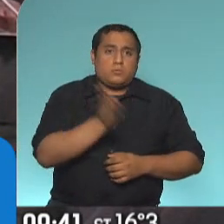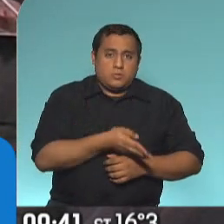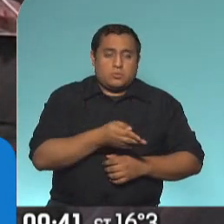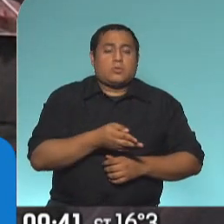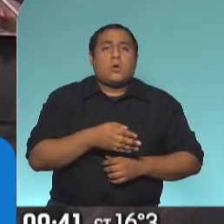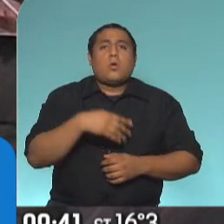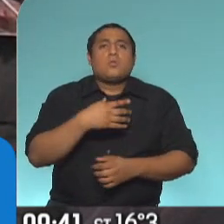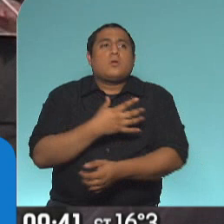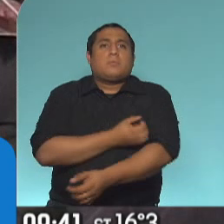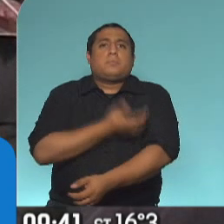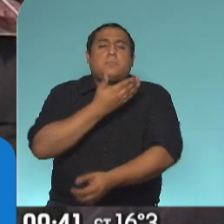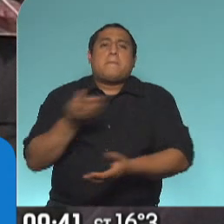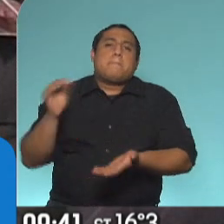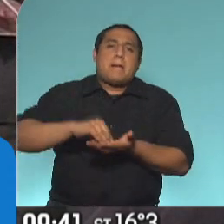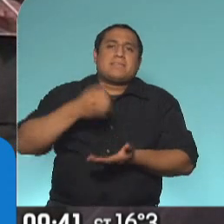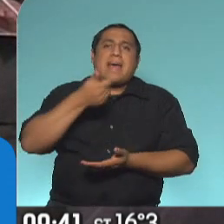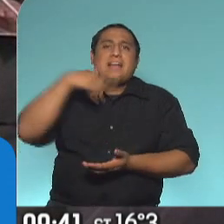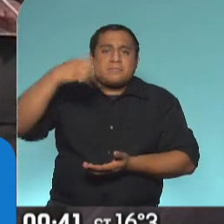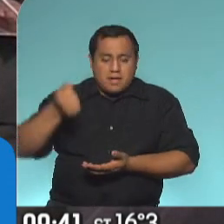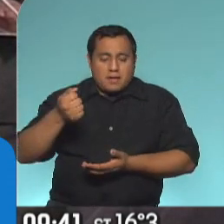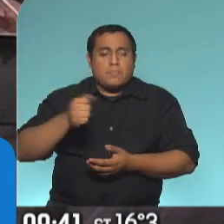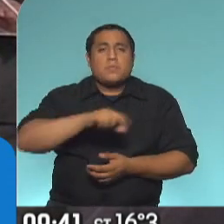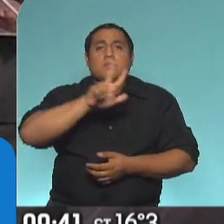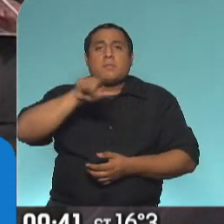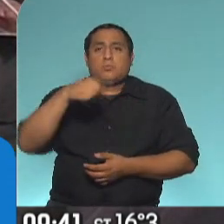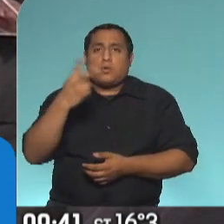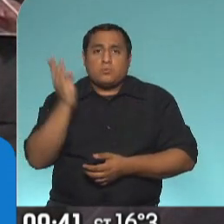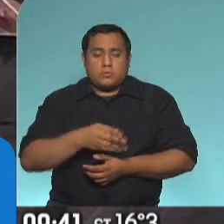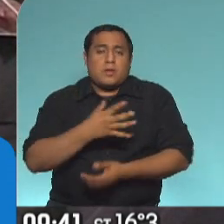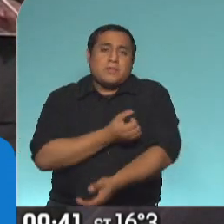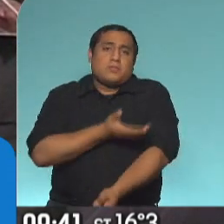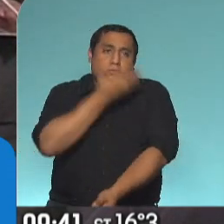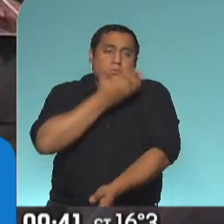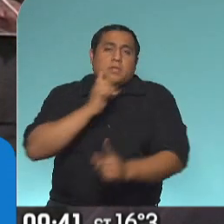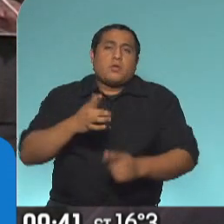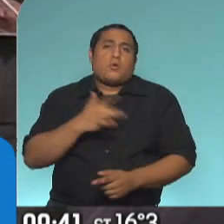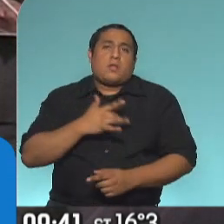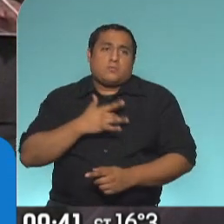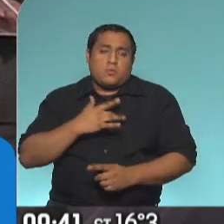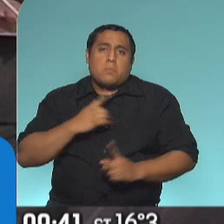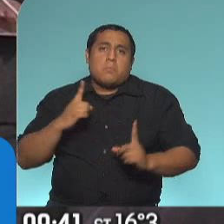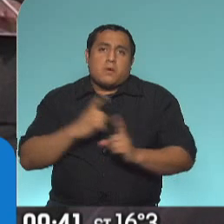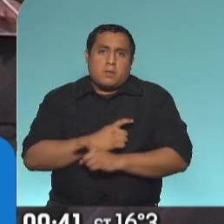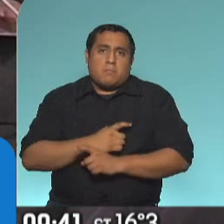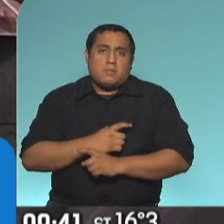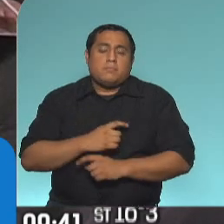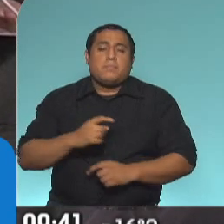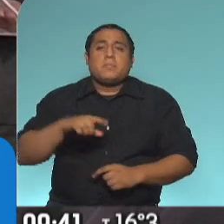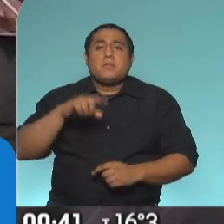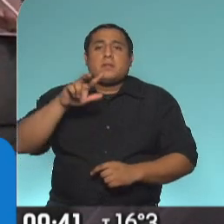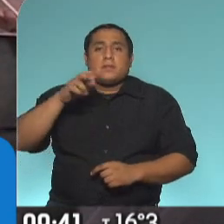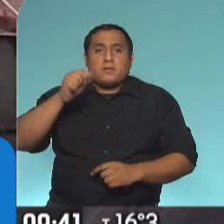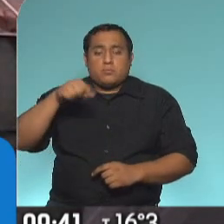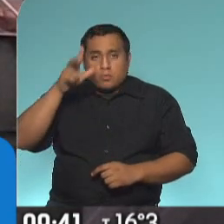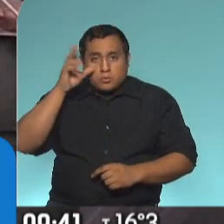tenían hipertensión con asma, el 3.2% tenían hipertensión e insuficiencia cardíaca, el